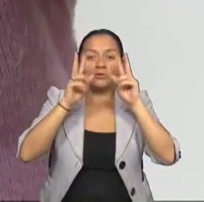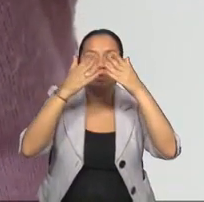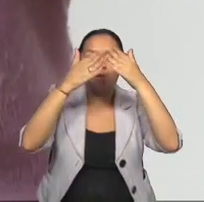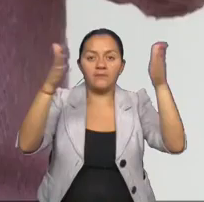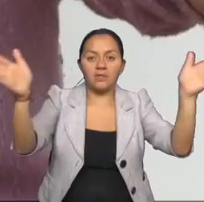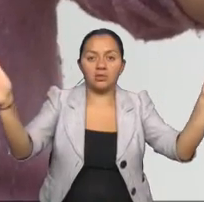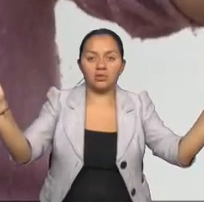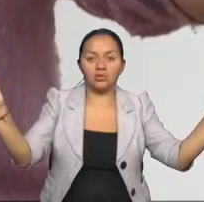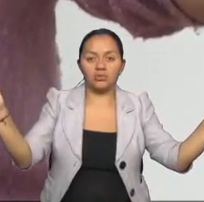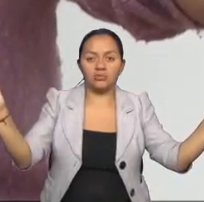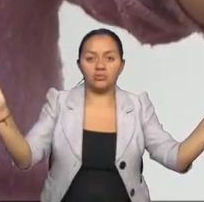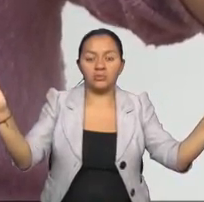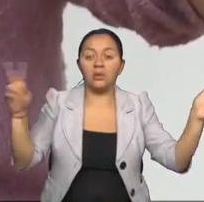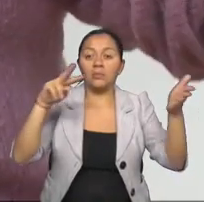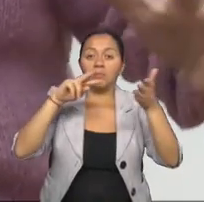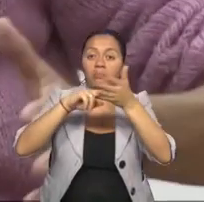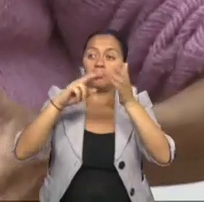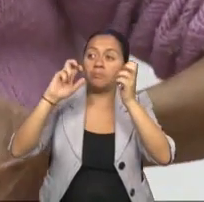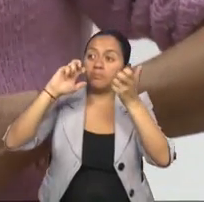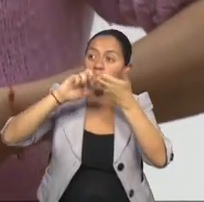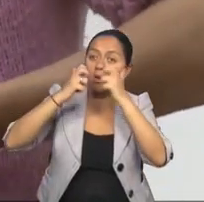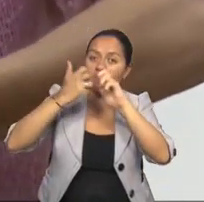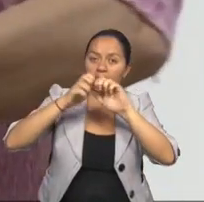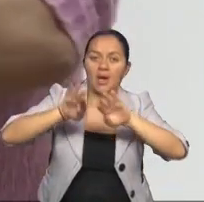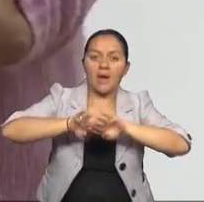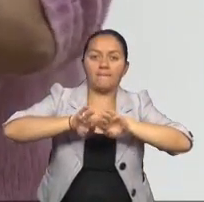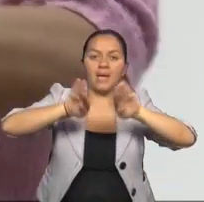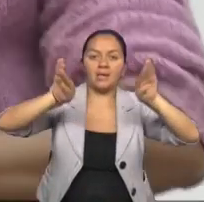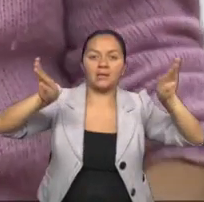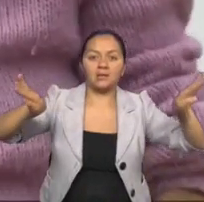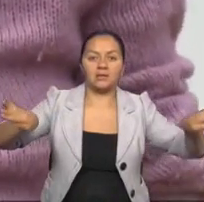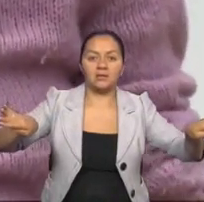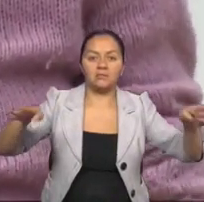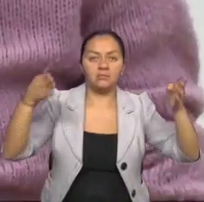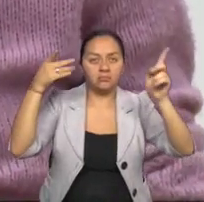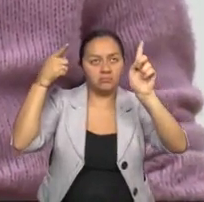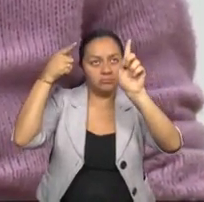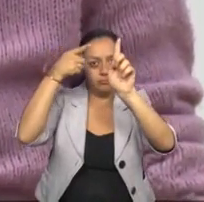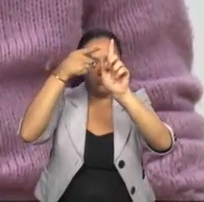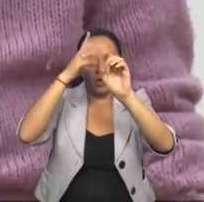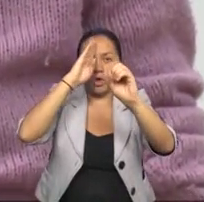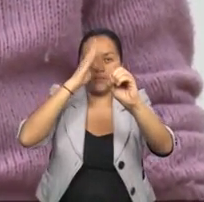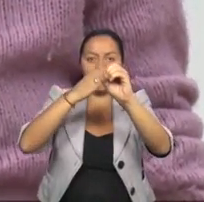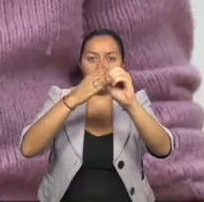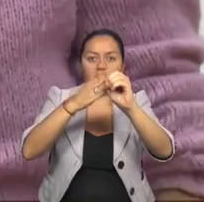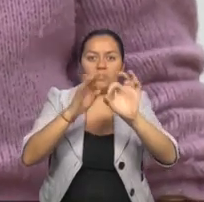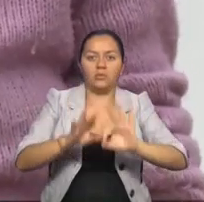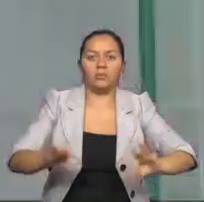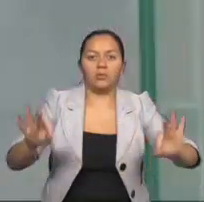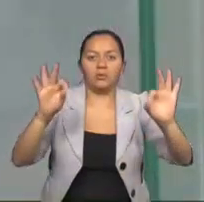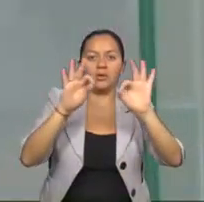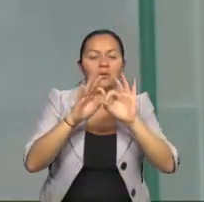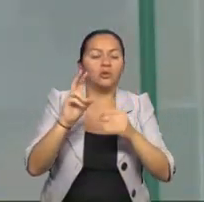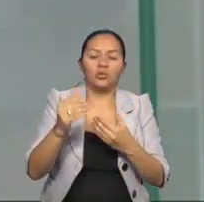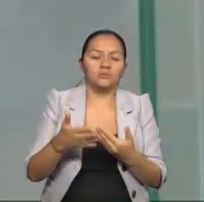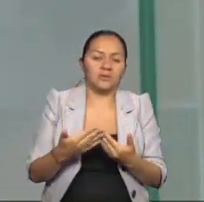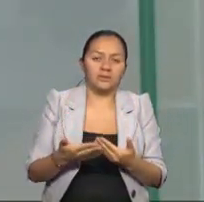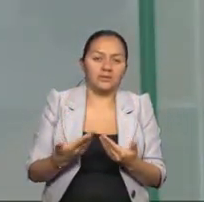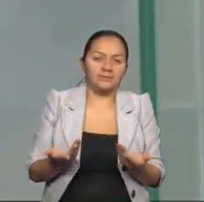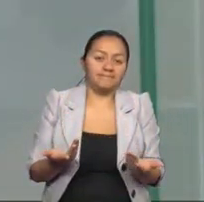tienes que hacer un lado las diferencias y poner al centro las coincidencias y no siempre es fácil